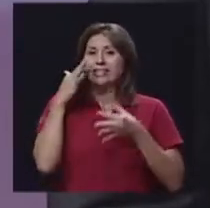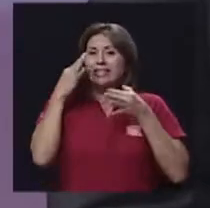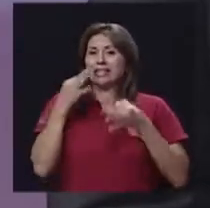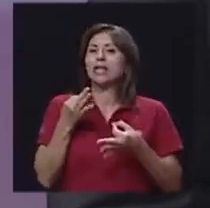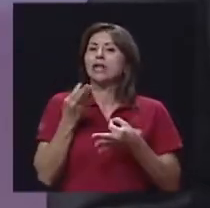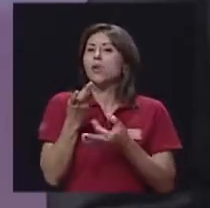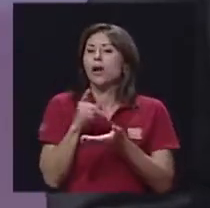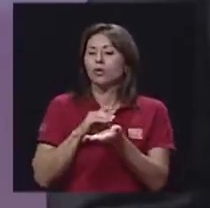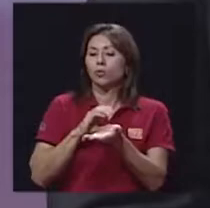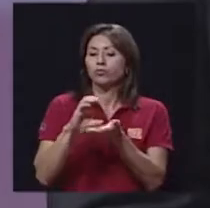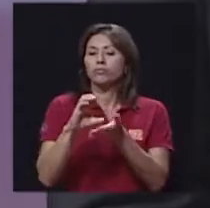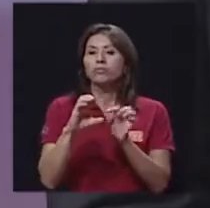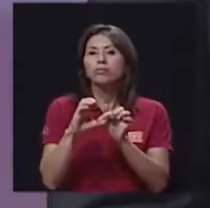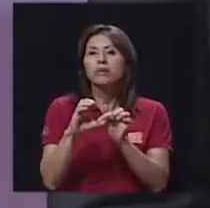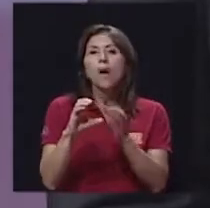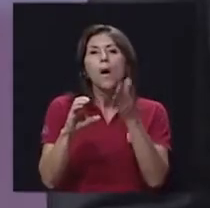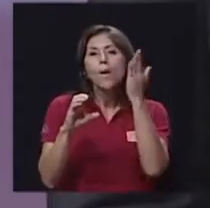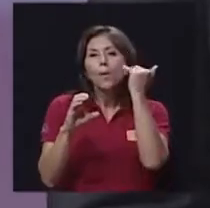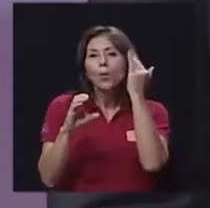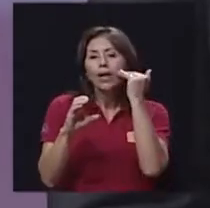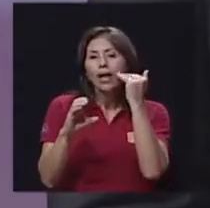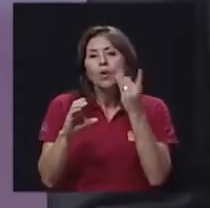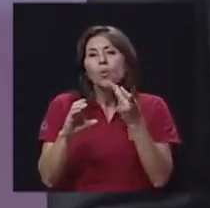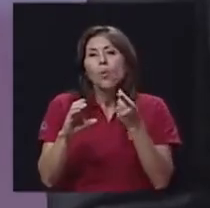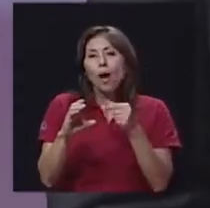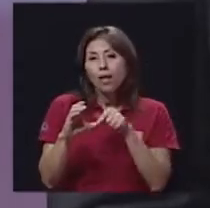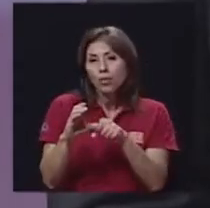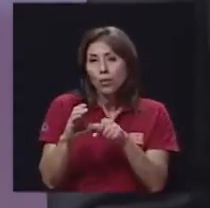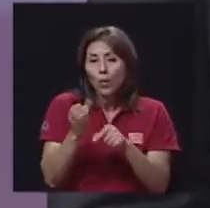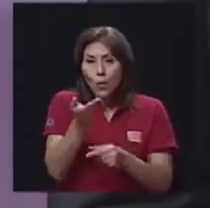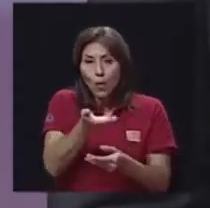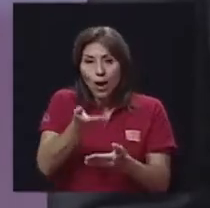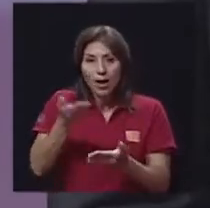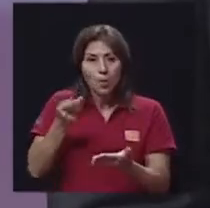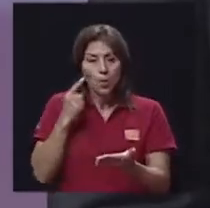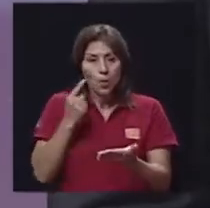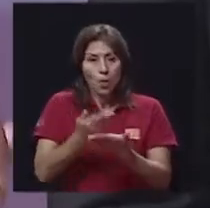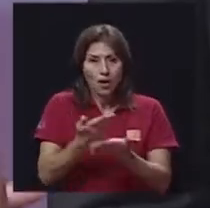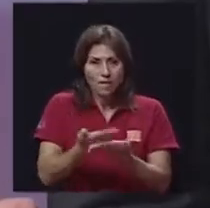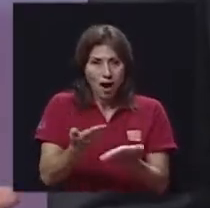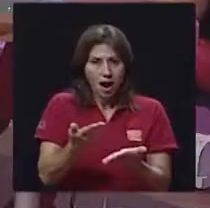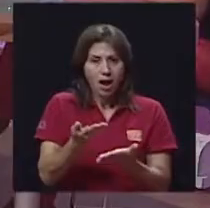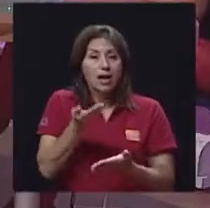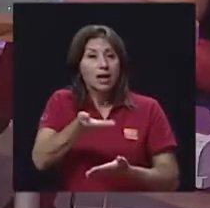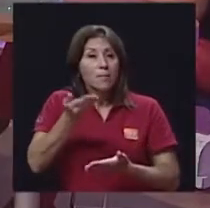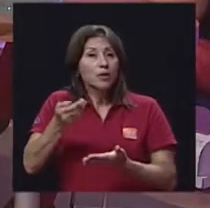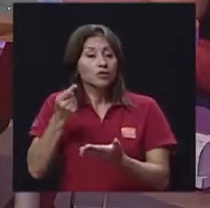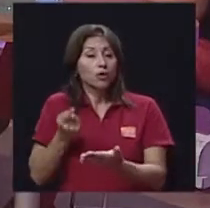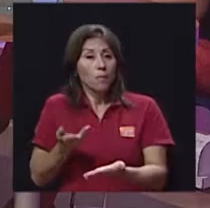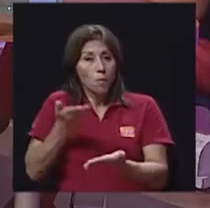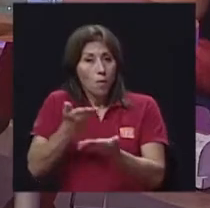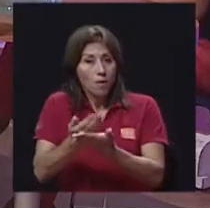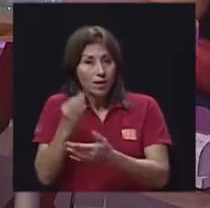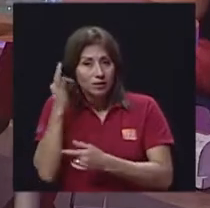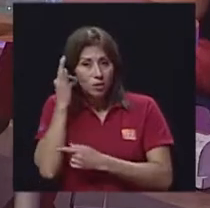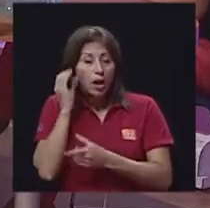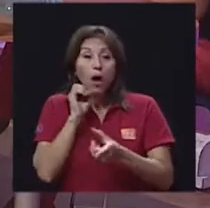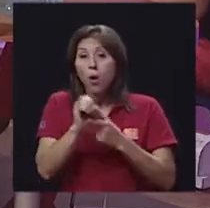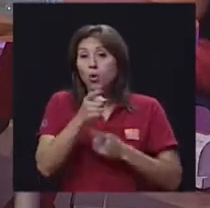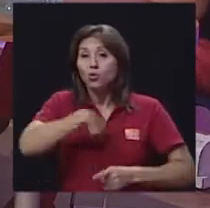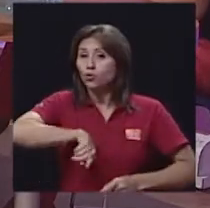qué se está basando, cuáles son los elementos de prueba, cuáles son los elementos que aportó la señora o los que de oficio o estamos obligados a